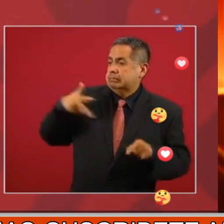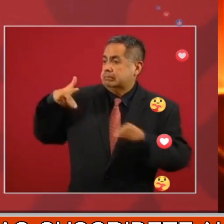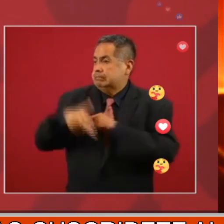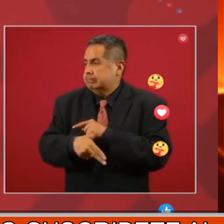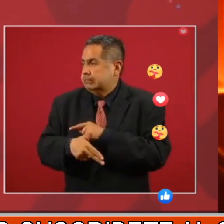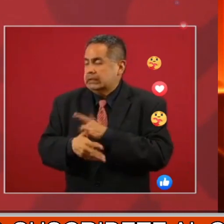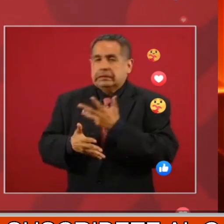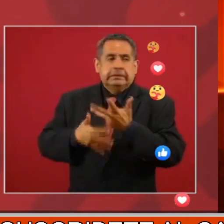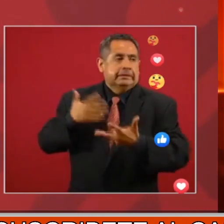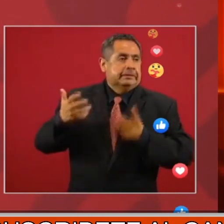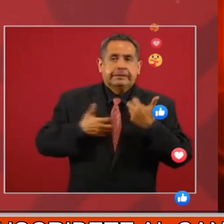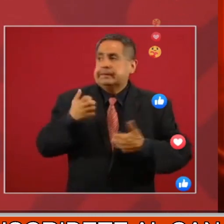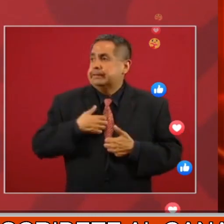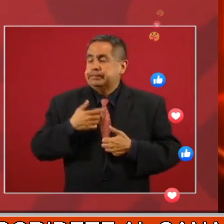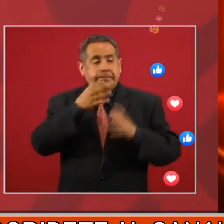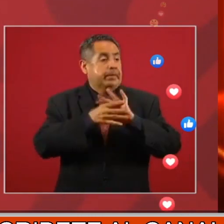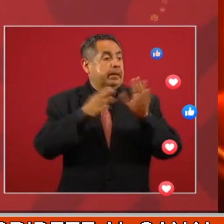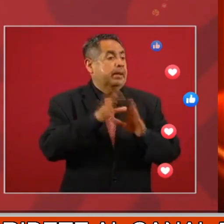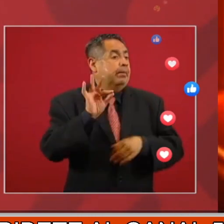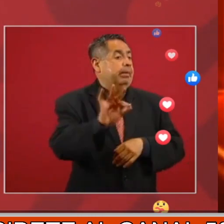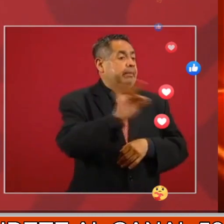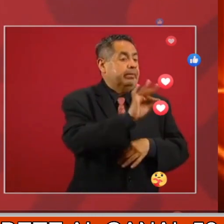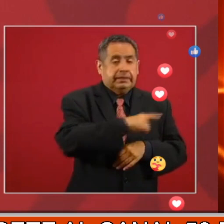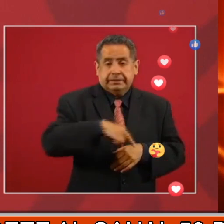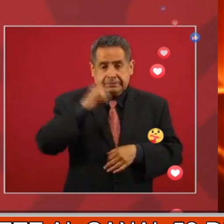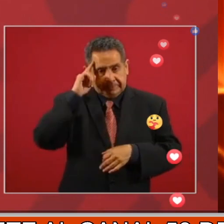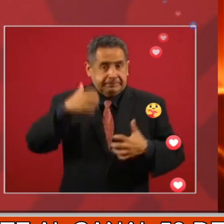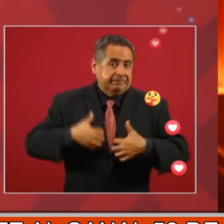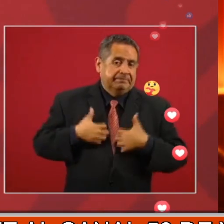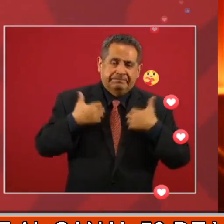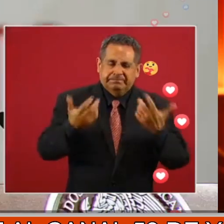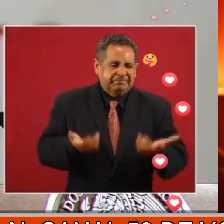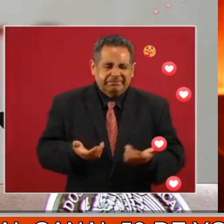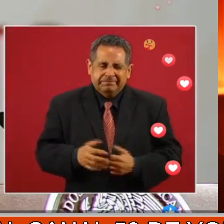reciben moches y están enojados.